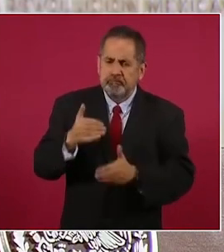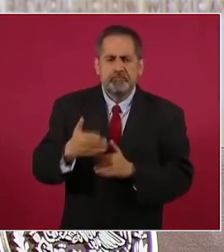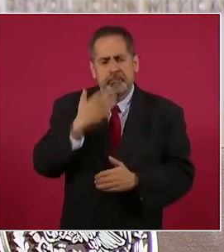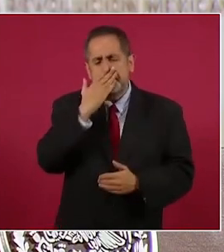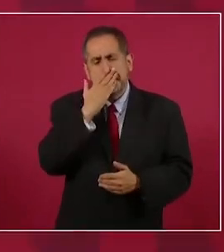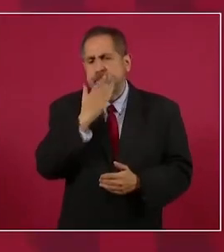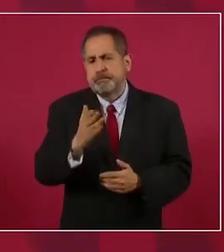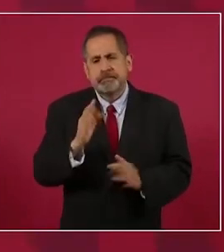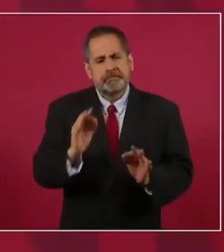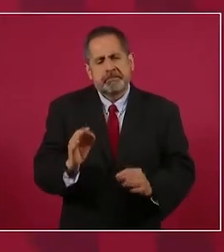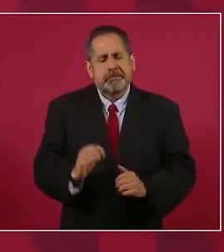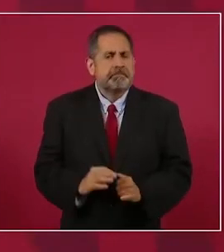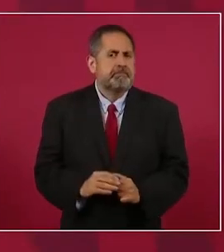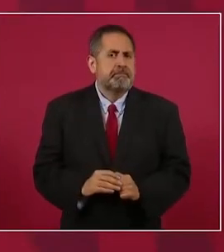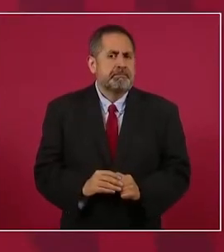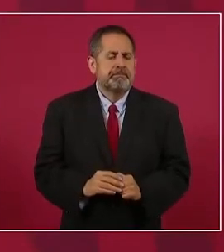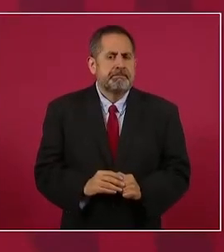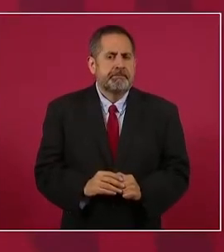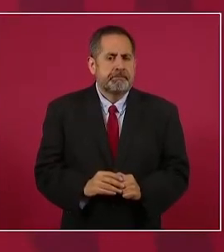este